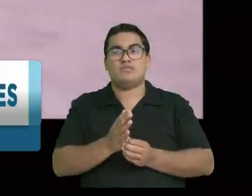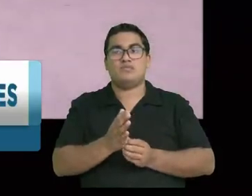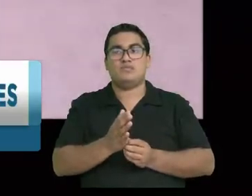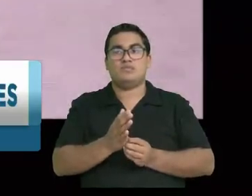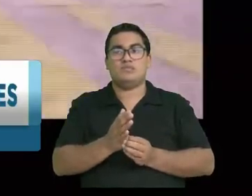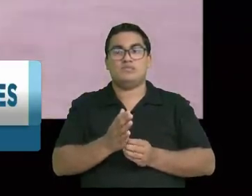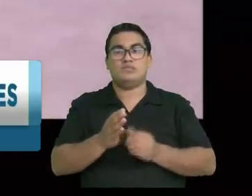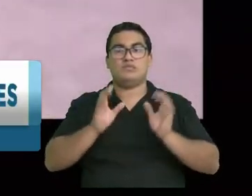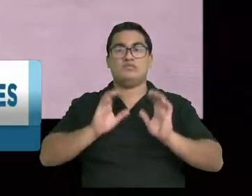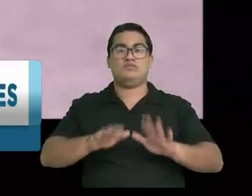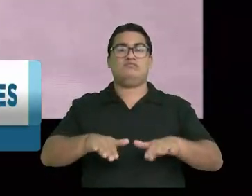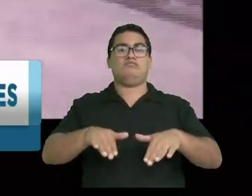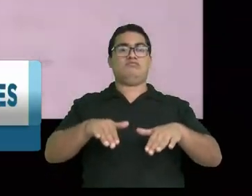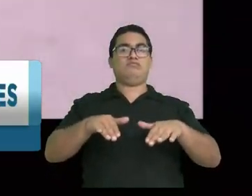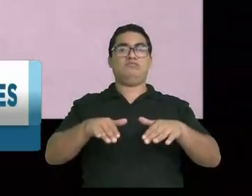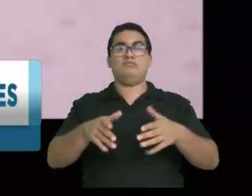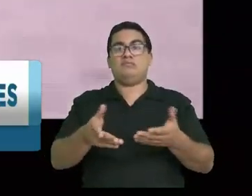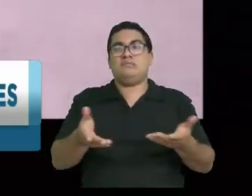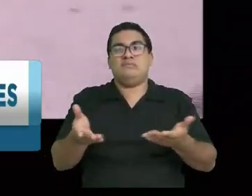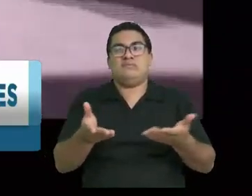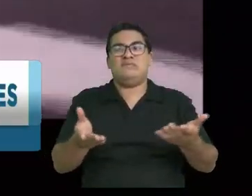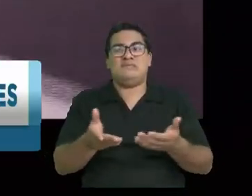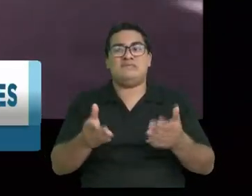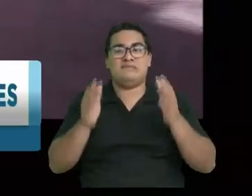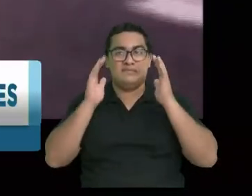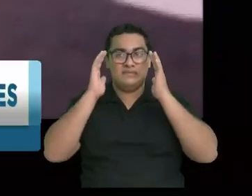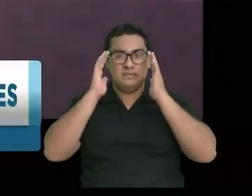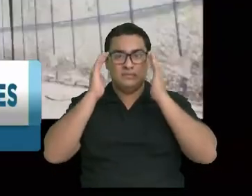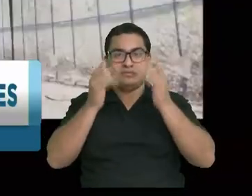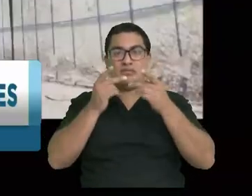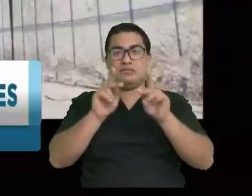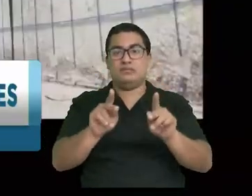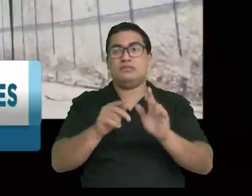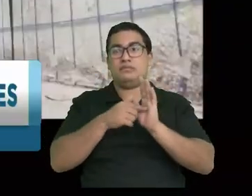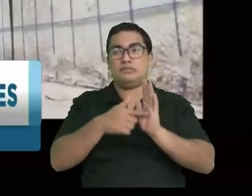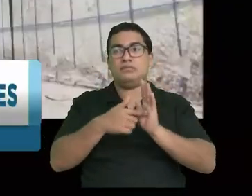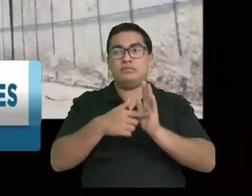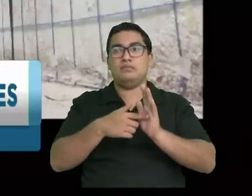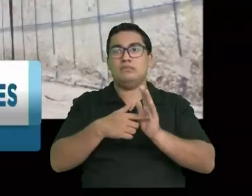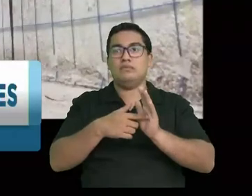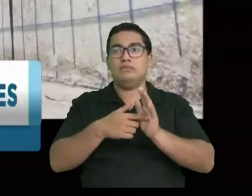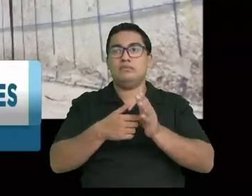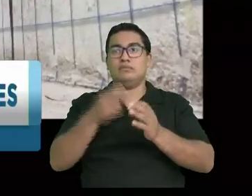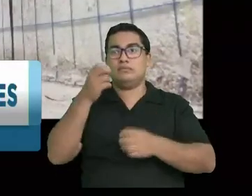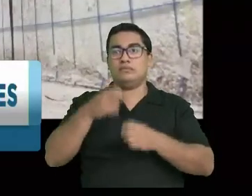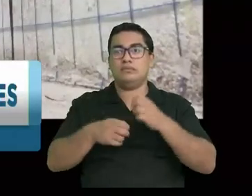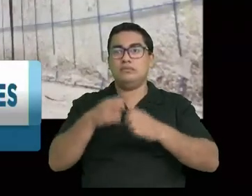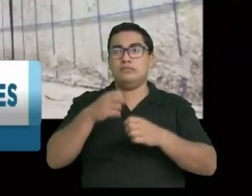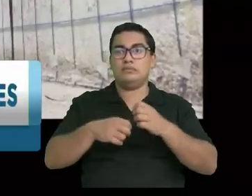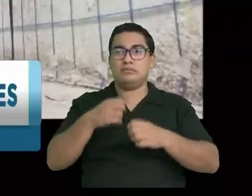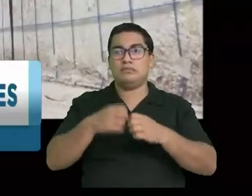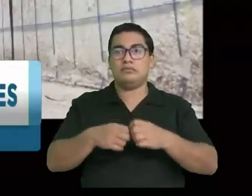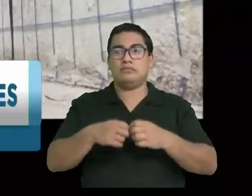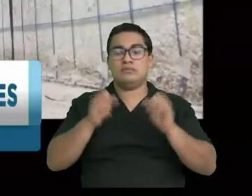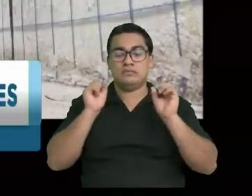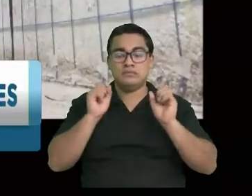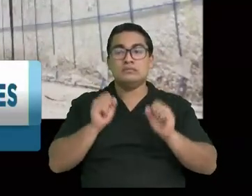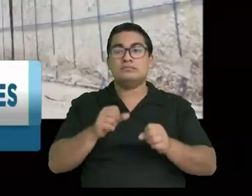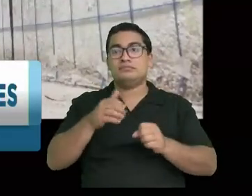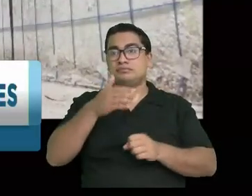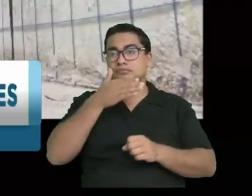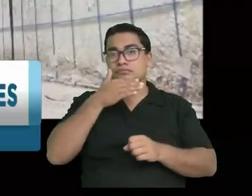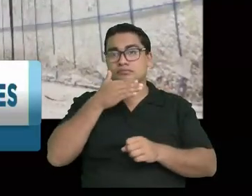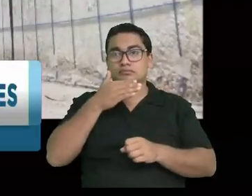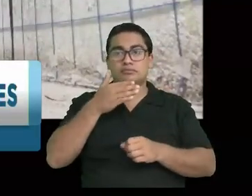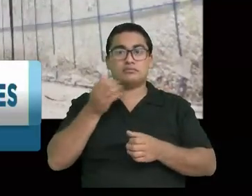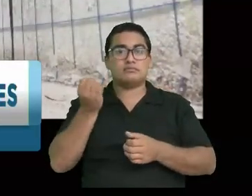parte muscular, o sea, inclinas un poco hacia atrás tu cuerpo, pero eso te va a llevar que los músculos paravertebrales se pongan un poco tensos y